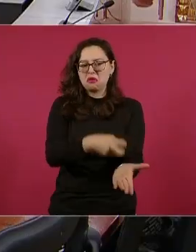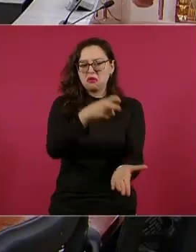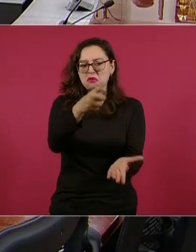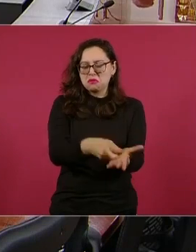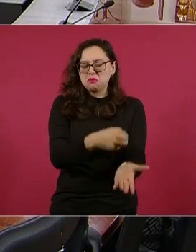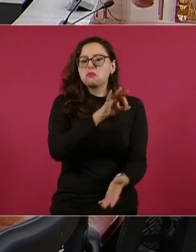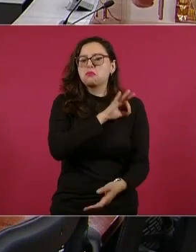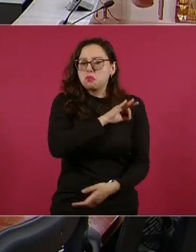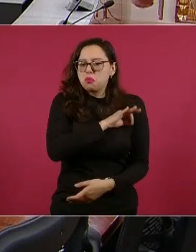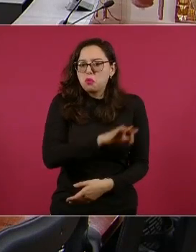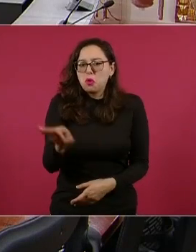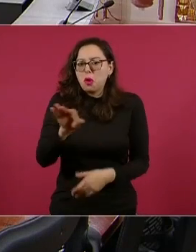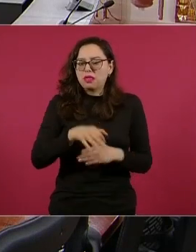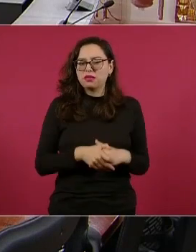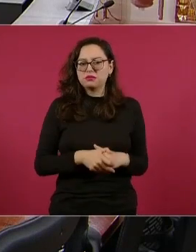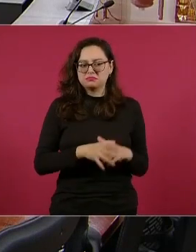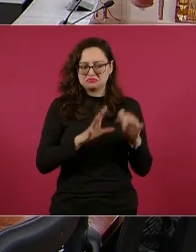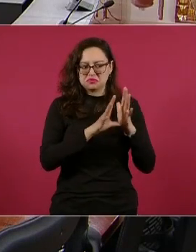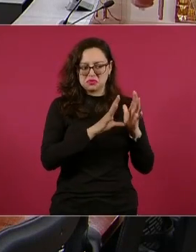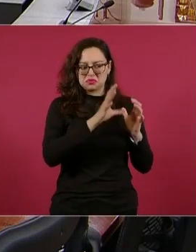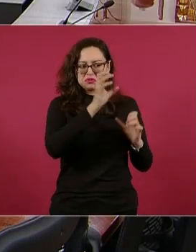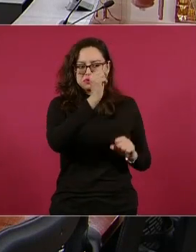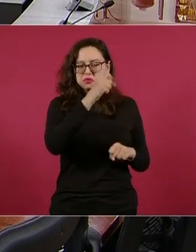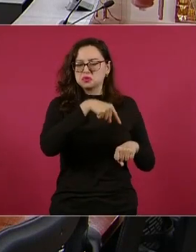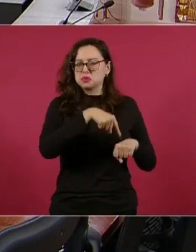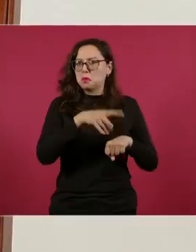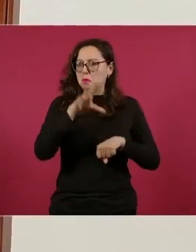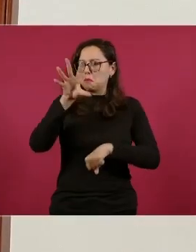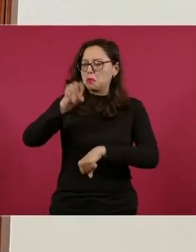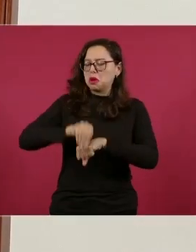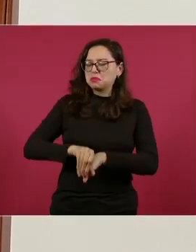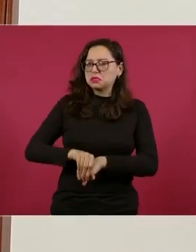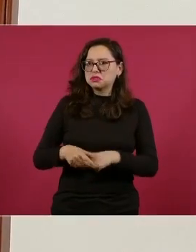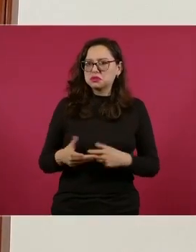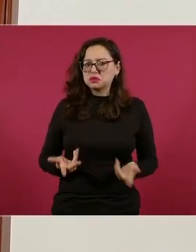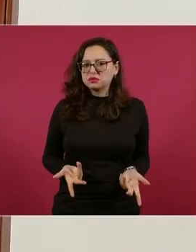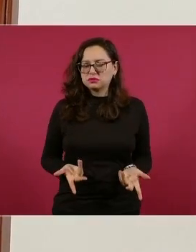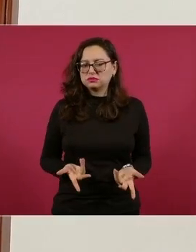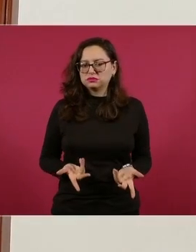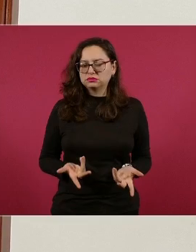para reformar la Constitución,